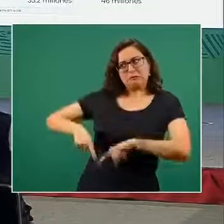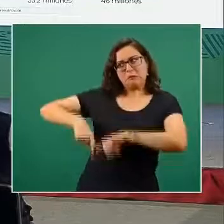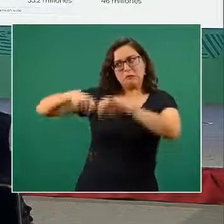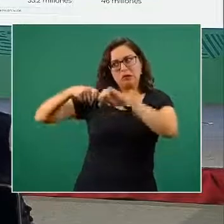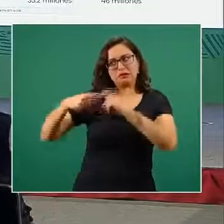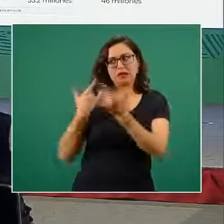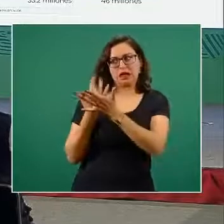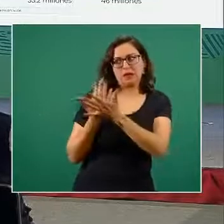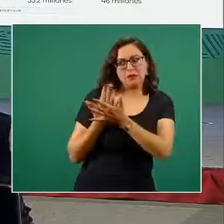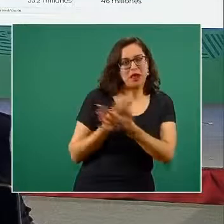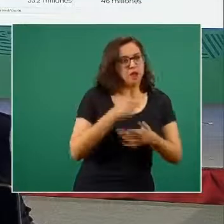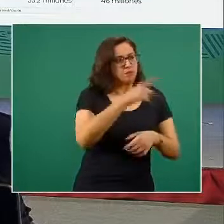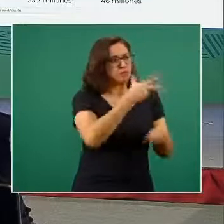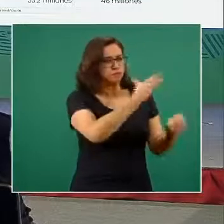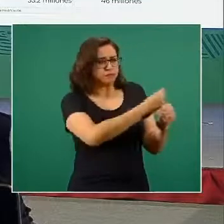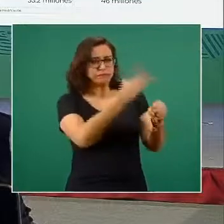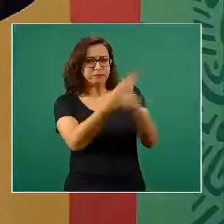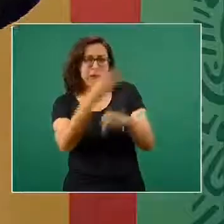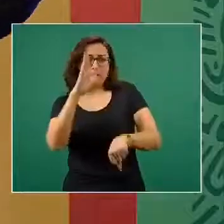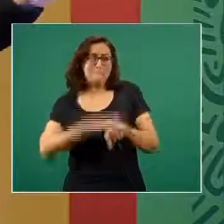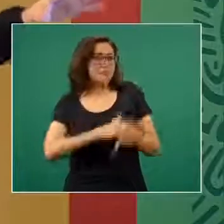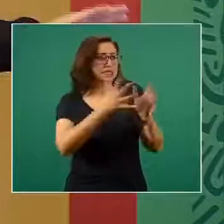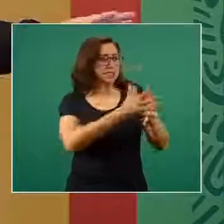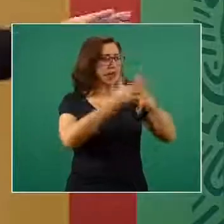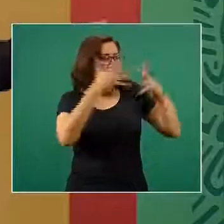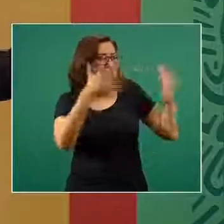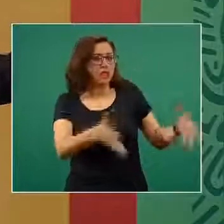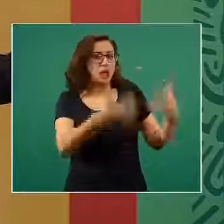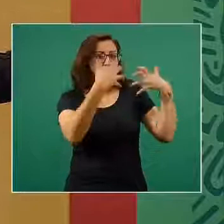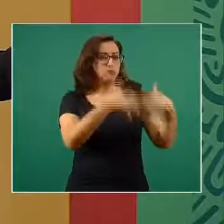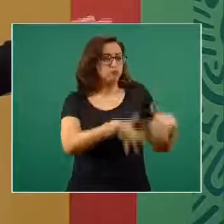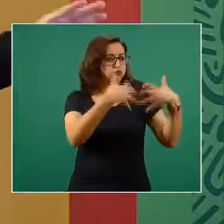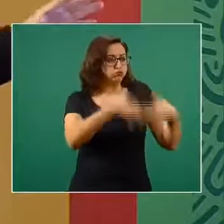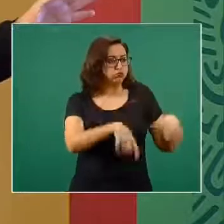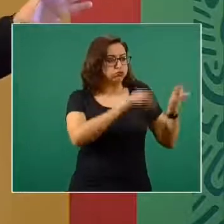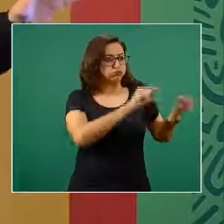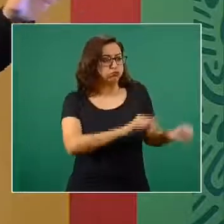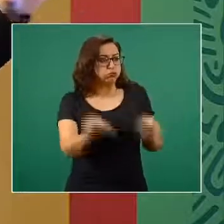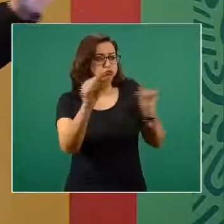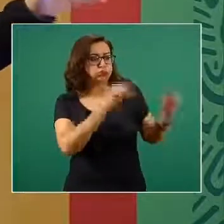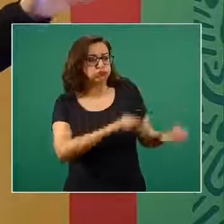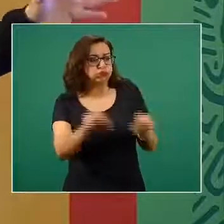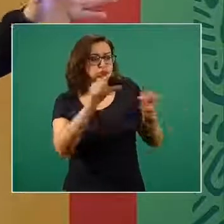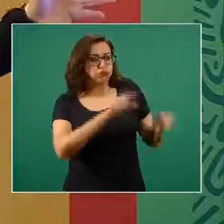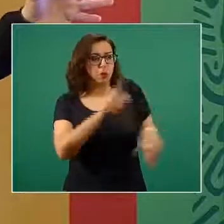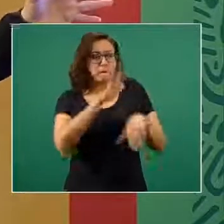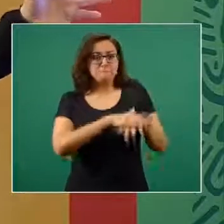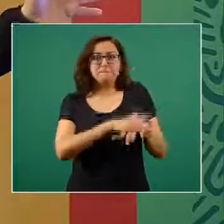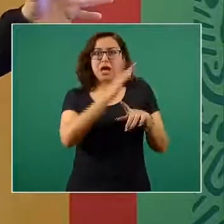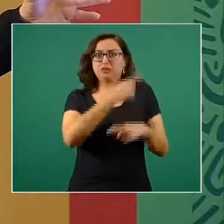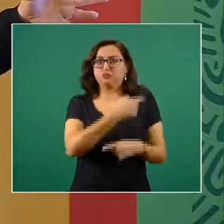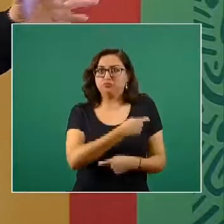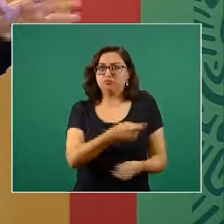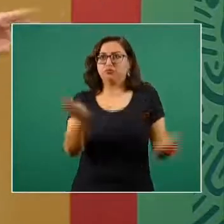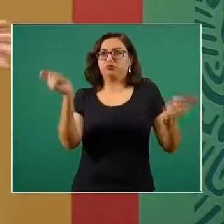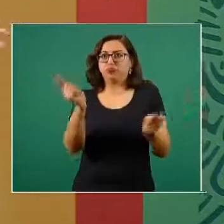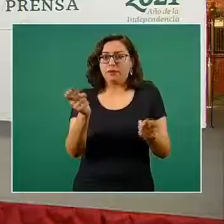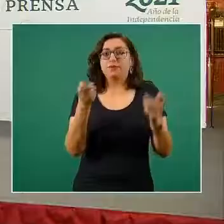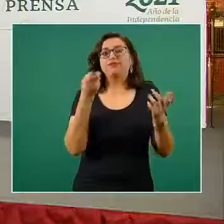todas los proveedores en estos meses 100 millones de dosis, pero nuestro país, que